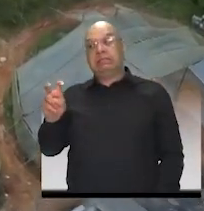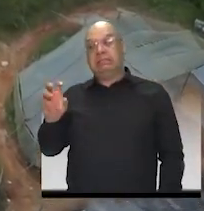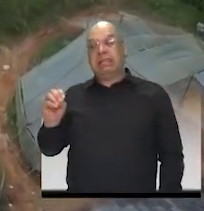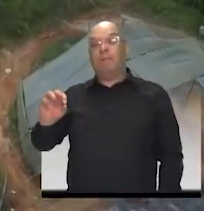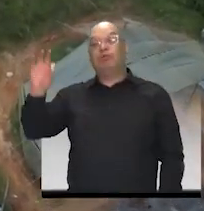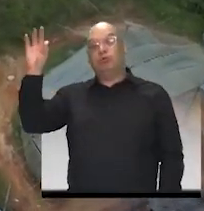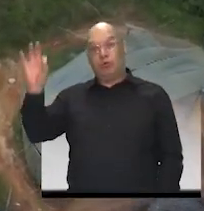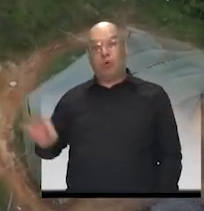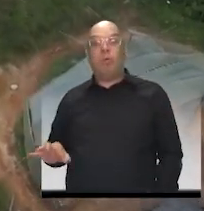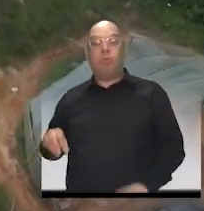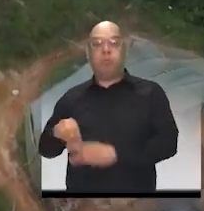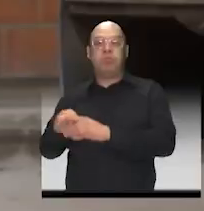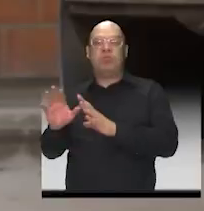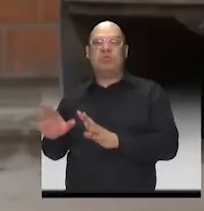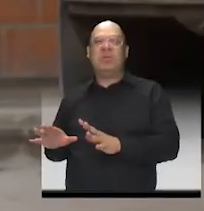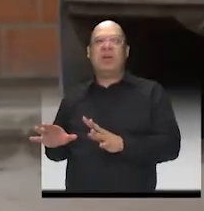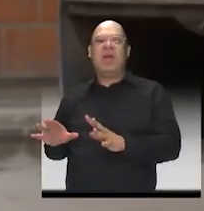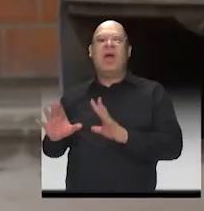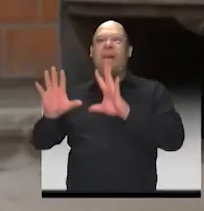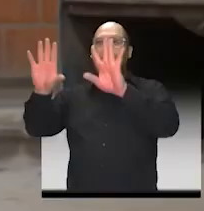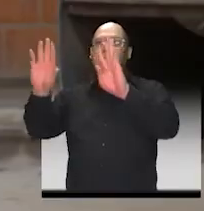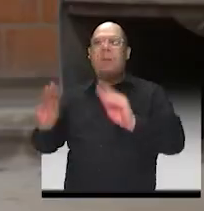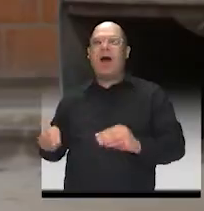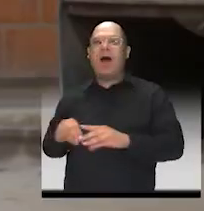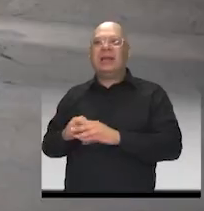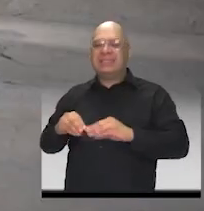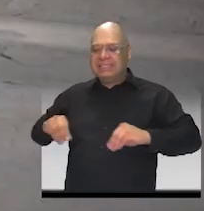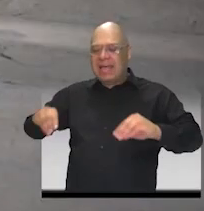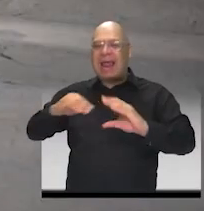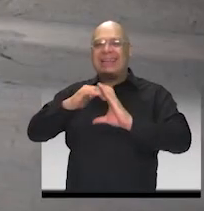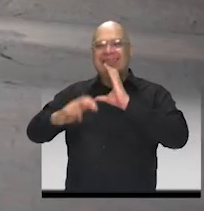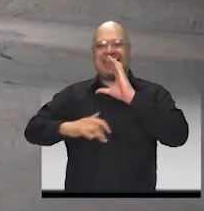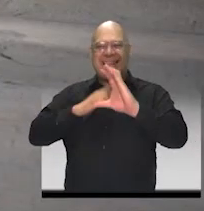nuestro, un 70% de la materia prima que usamos es tierra reciclada.